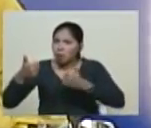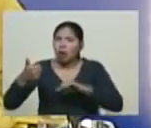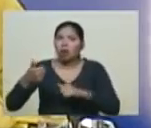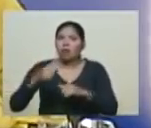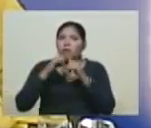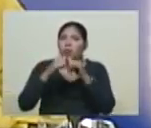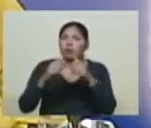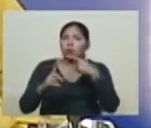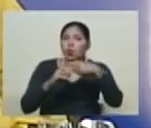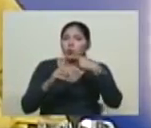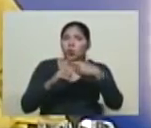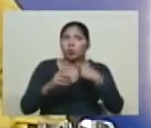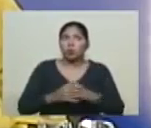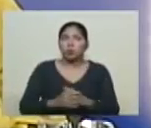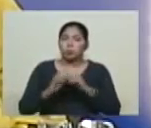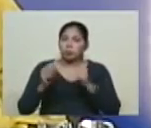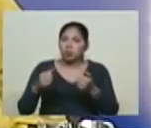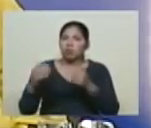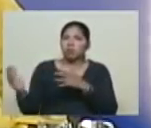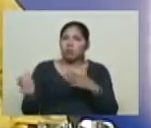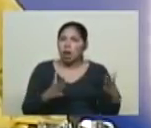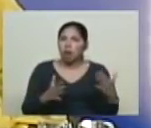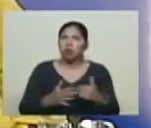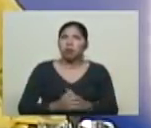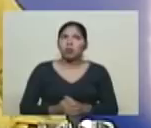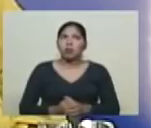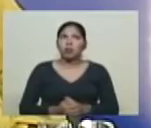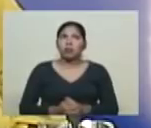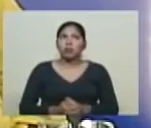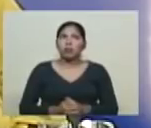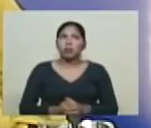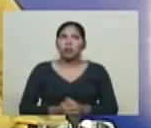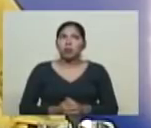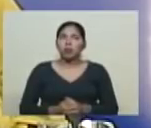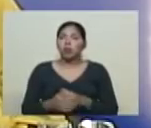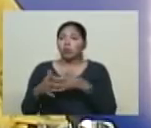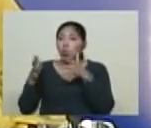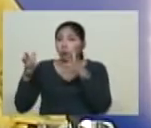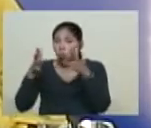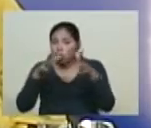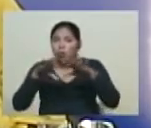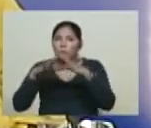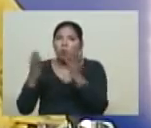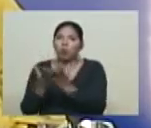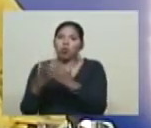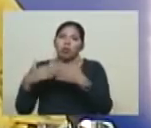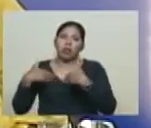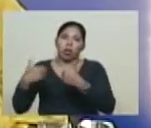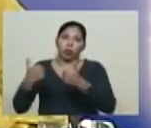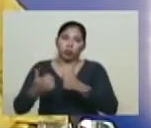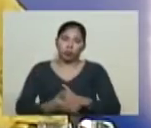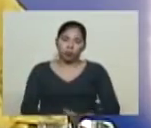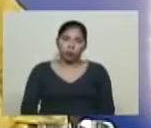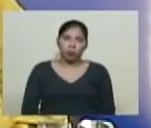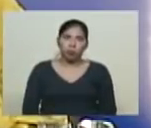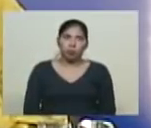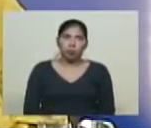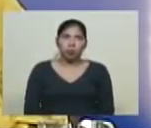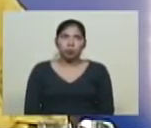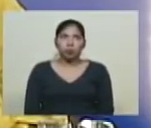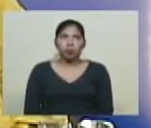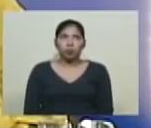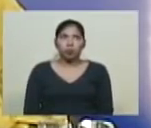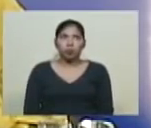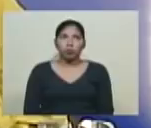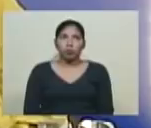Venezuela del arranque de la jornada de vacunación con la asesoría y la conducción directa de la Organización Panamericana de la